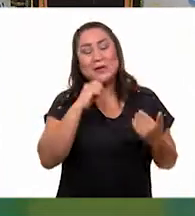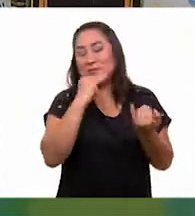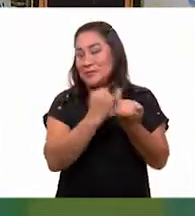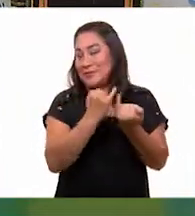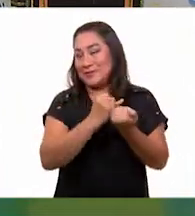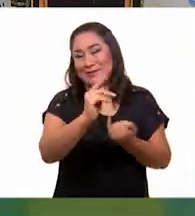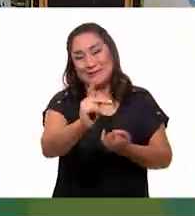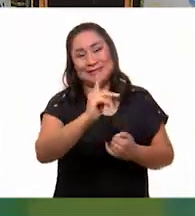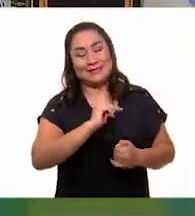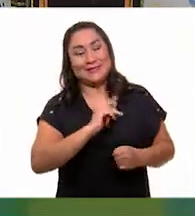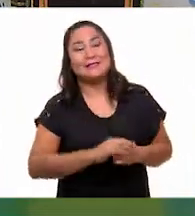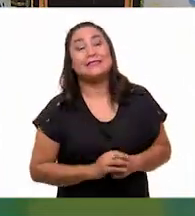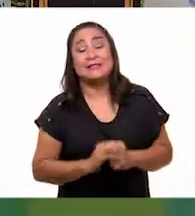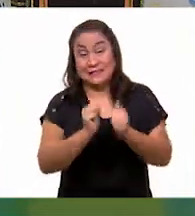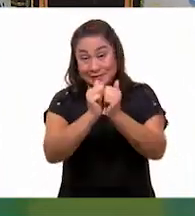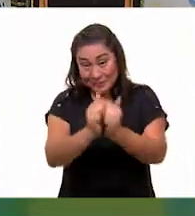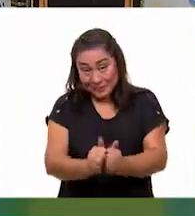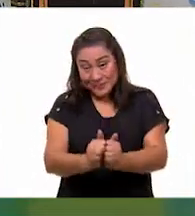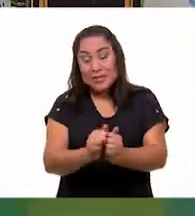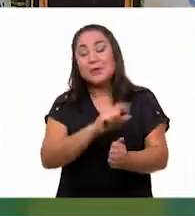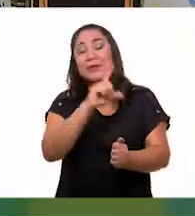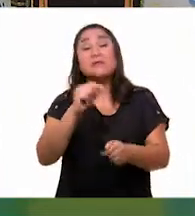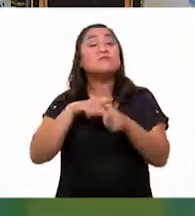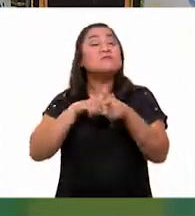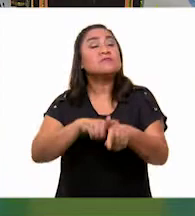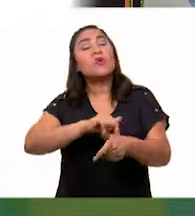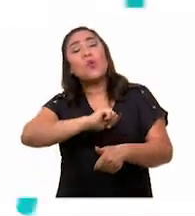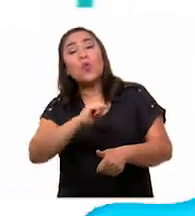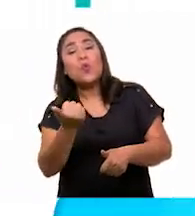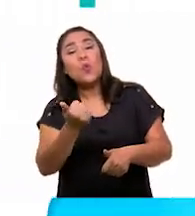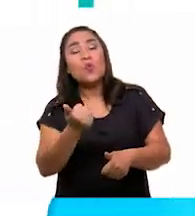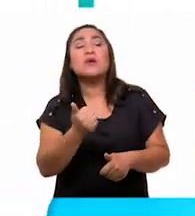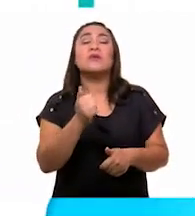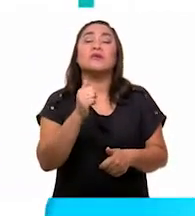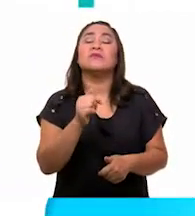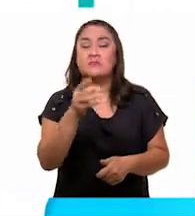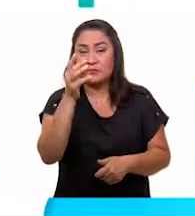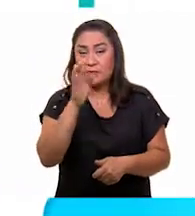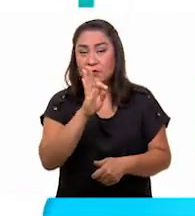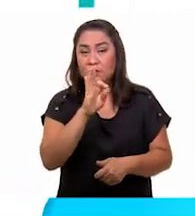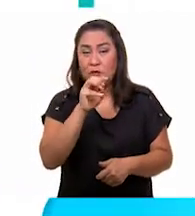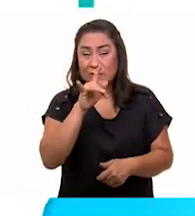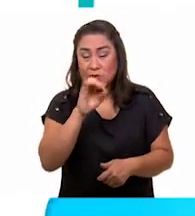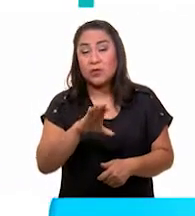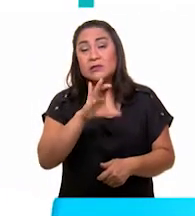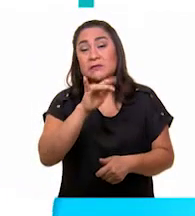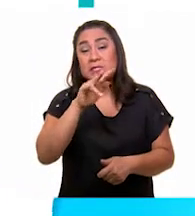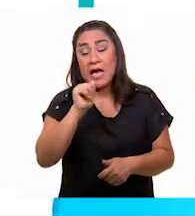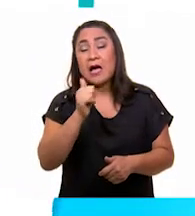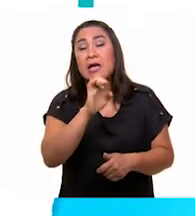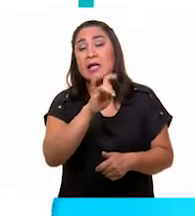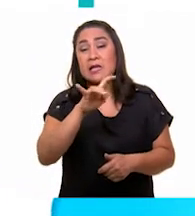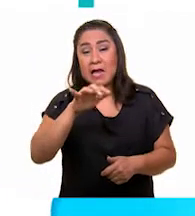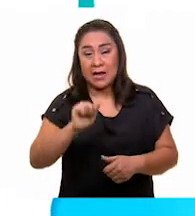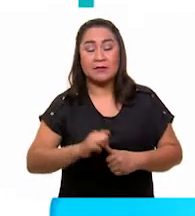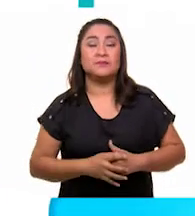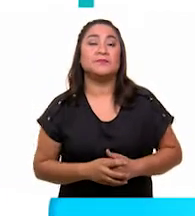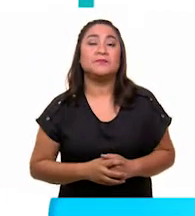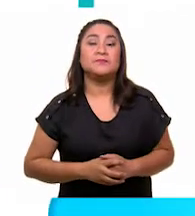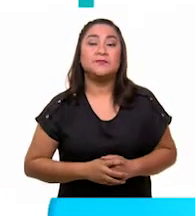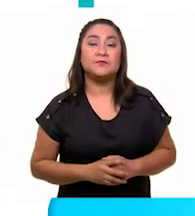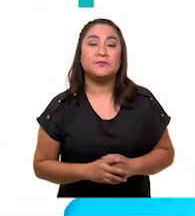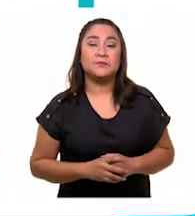como nosotros. Y no te vayas porque continuamos con formación cívica y ética.